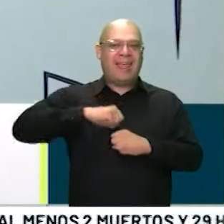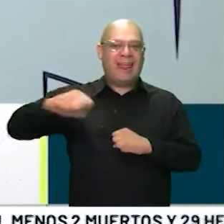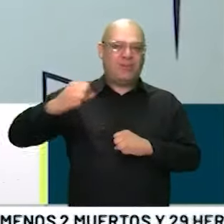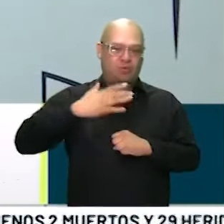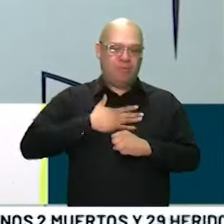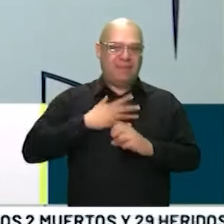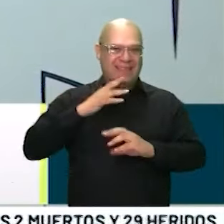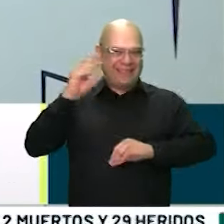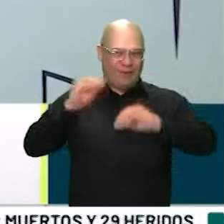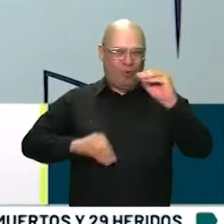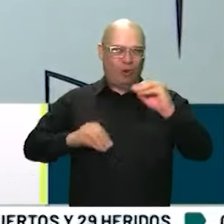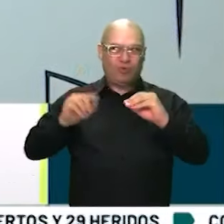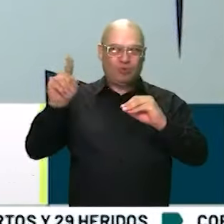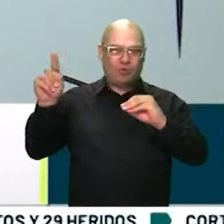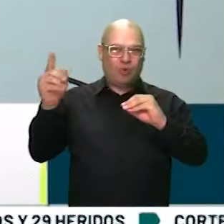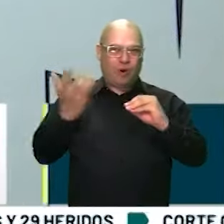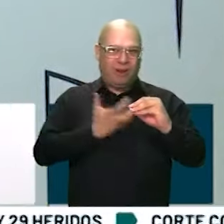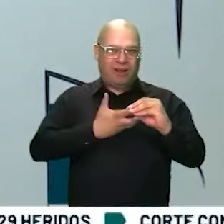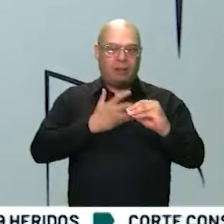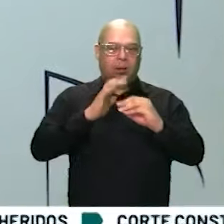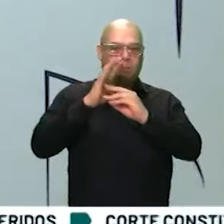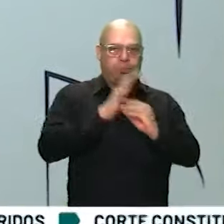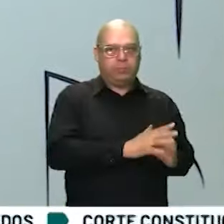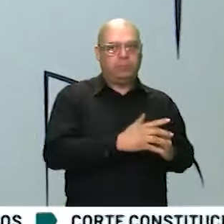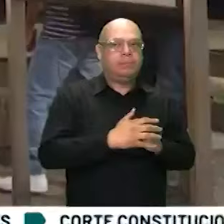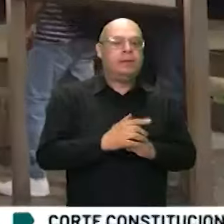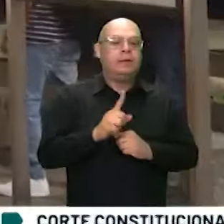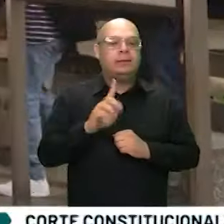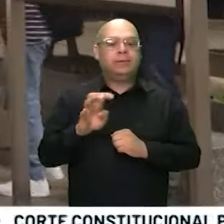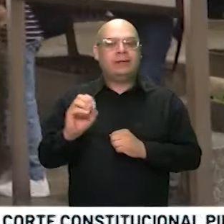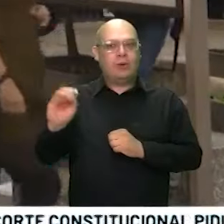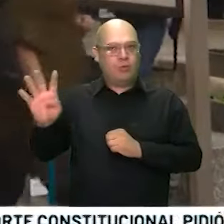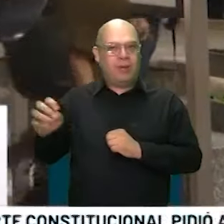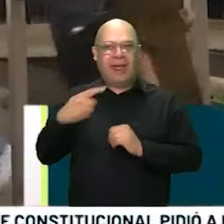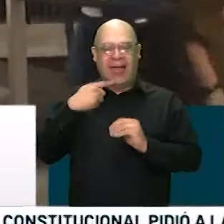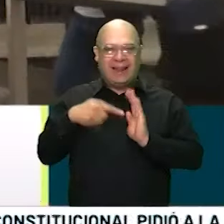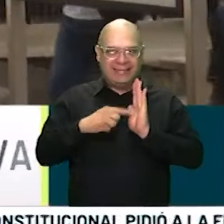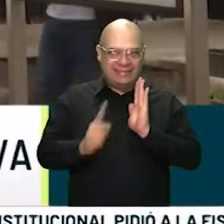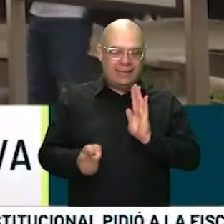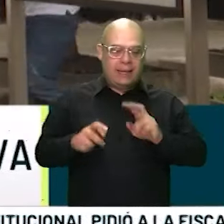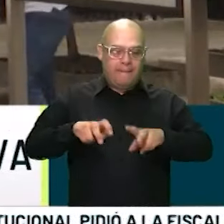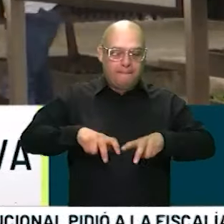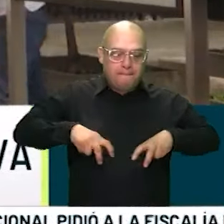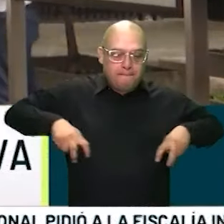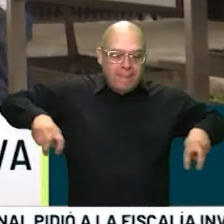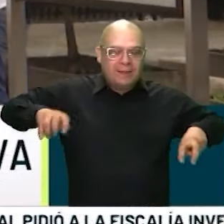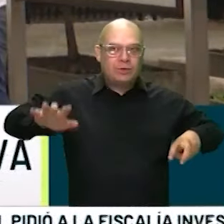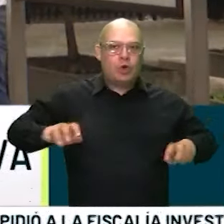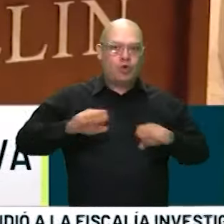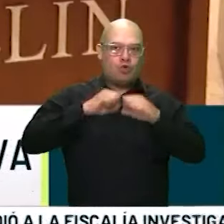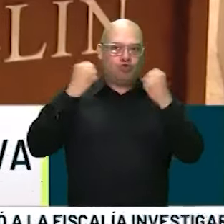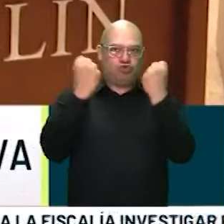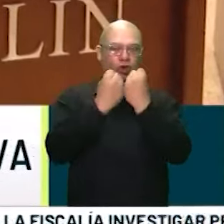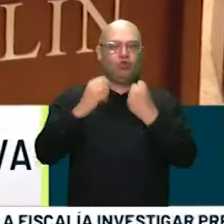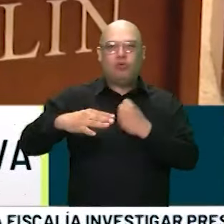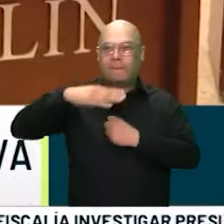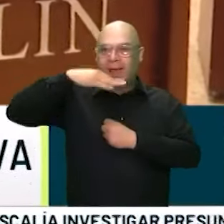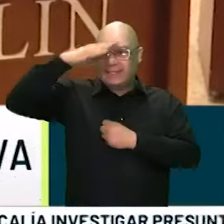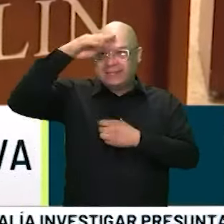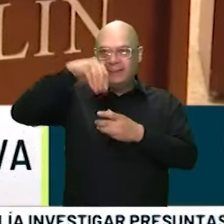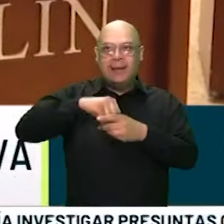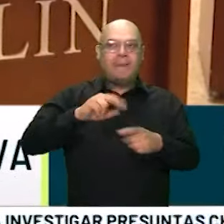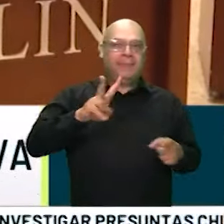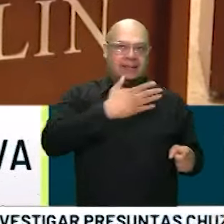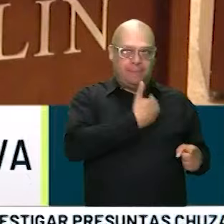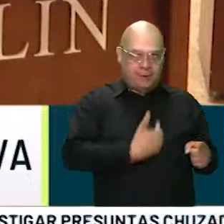estatuto de la oposición la ley 1909 indica que en las mesas directivas del Consejo de Medellín debe haber en la vicepresidencia primera o